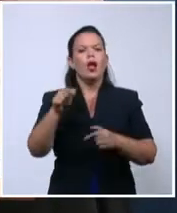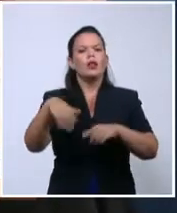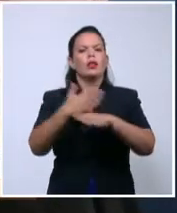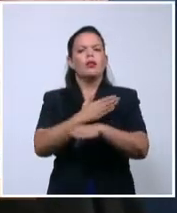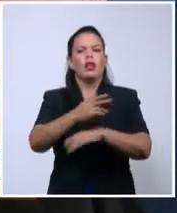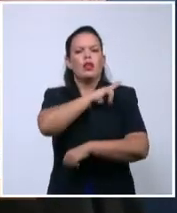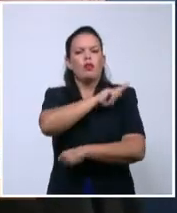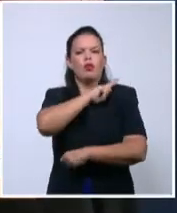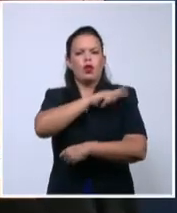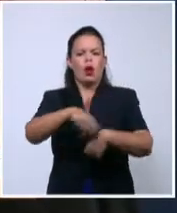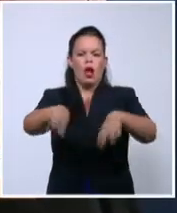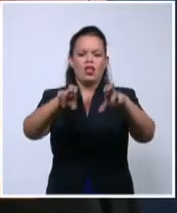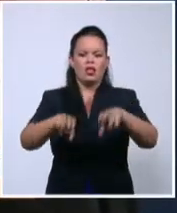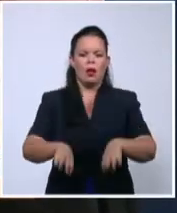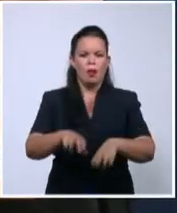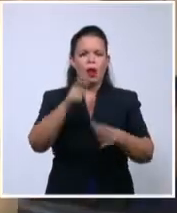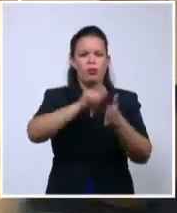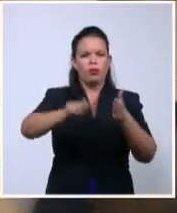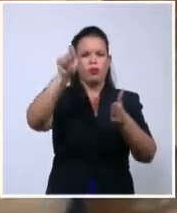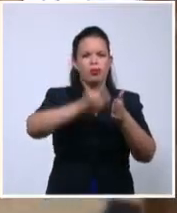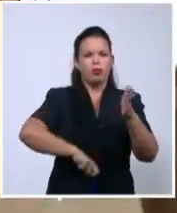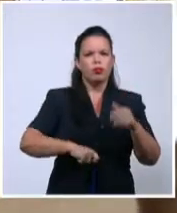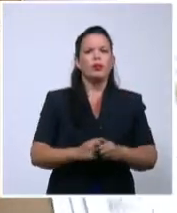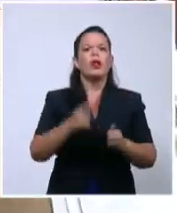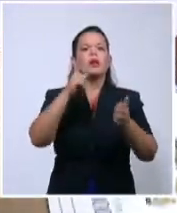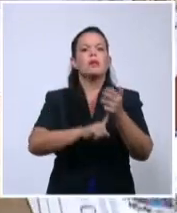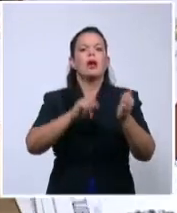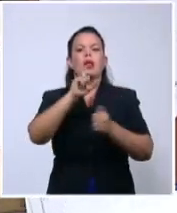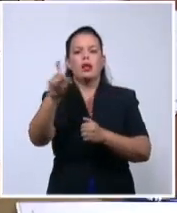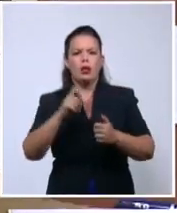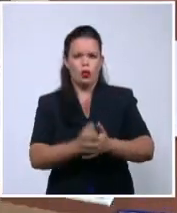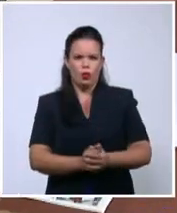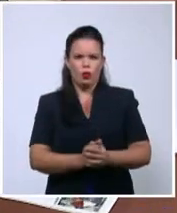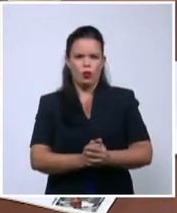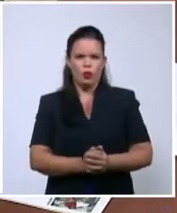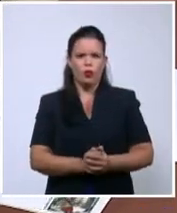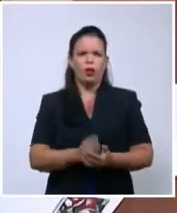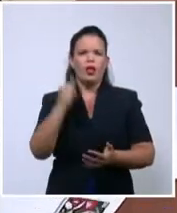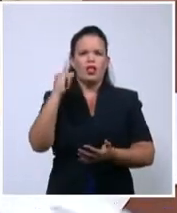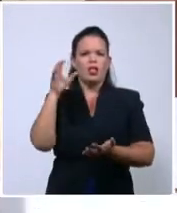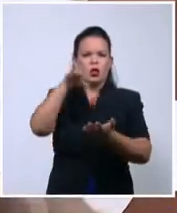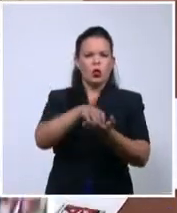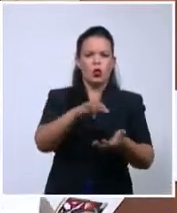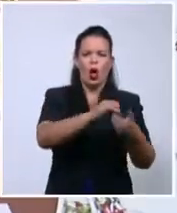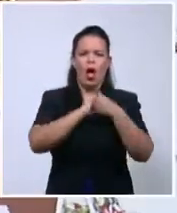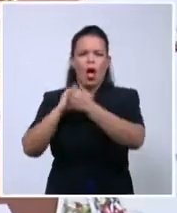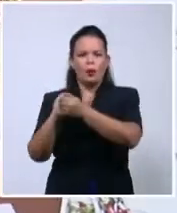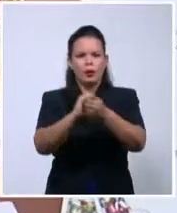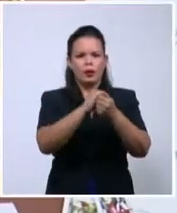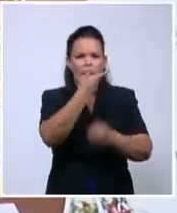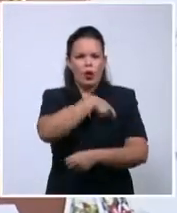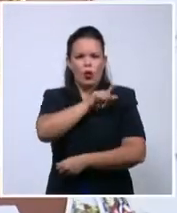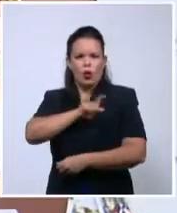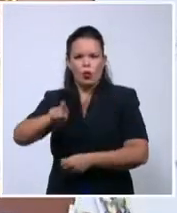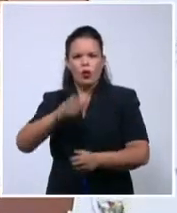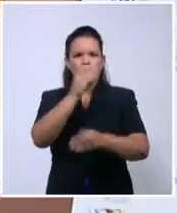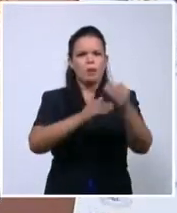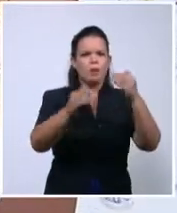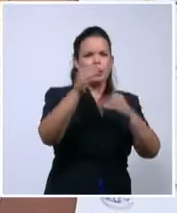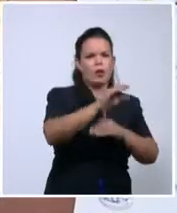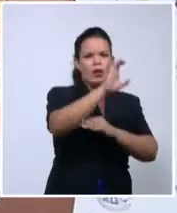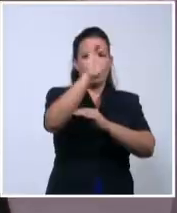Popular, el Comité Central del Partido, el Instituto de Amistad con los Pueblos, el Ministerio de Comunicaciones y el